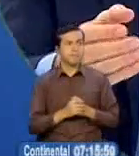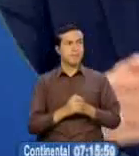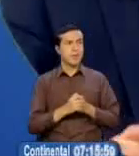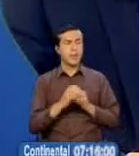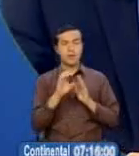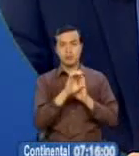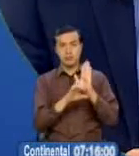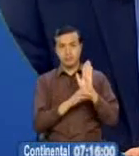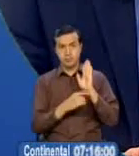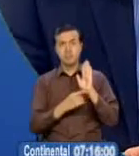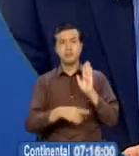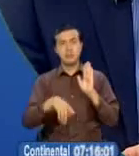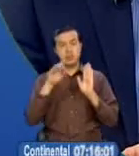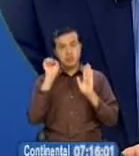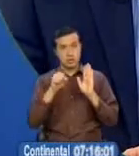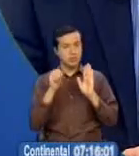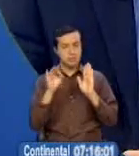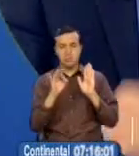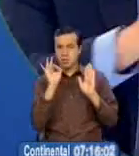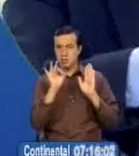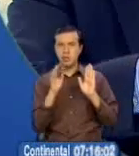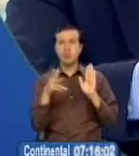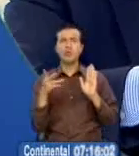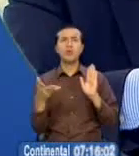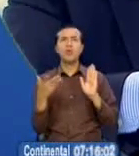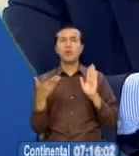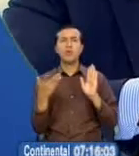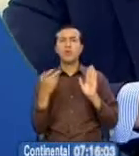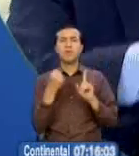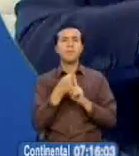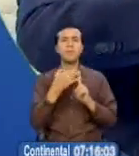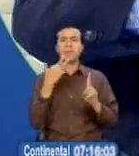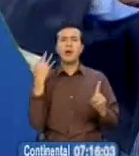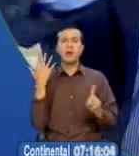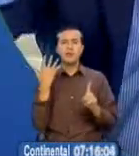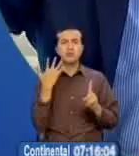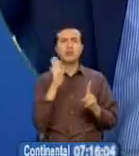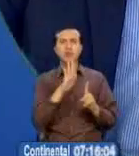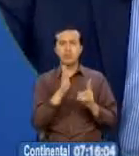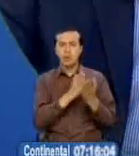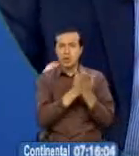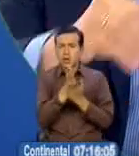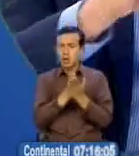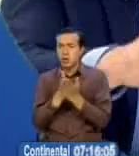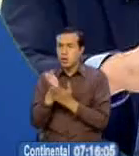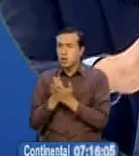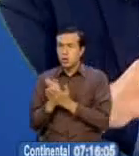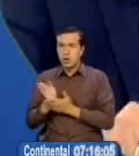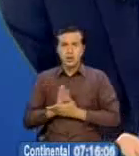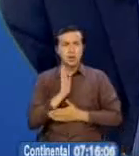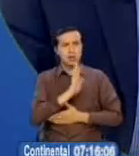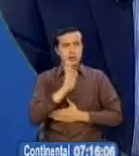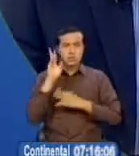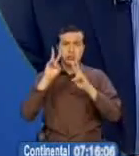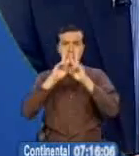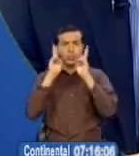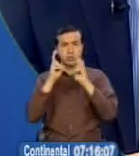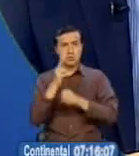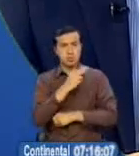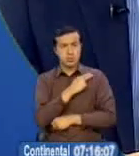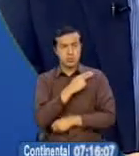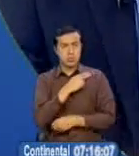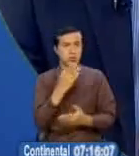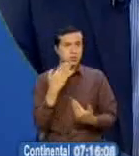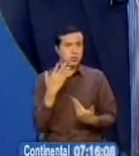la Constitución, sí, perfecto, pero ¿qué impacto va a tener en las distintas carreras que tiene este tema en la Universidad